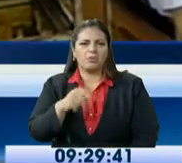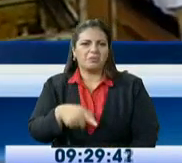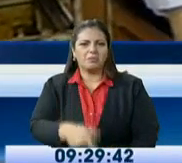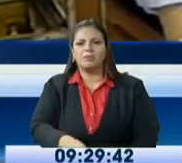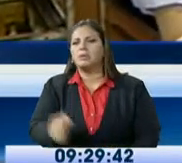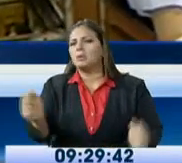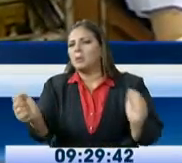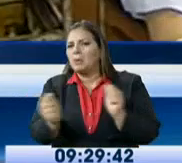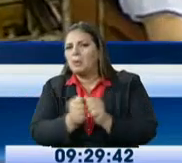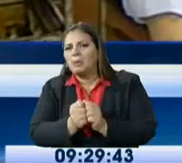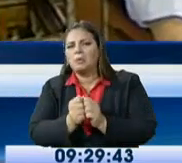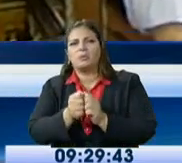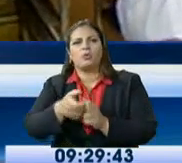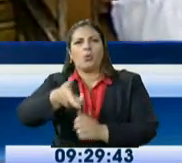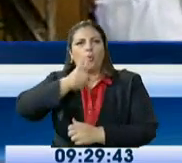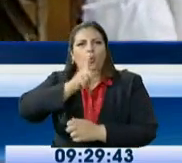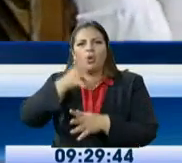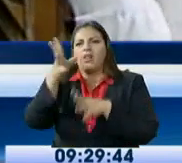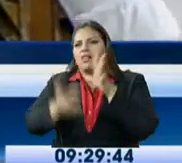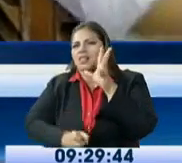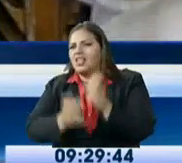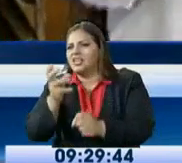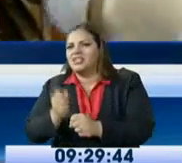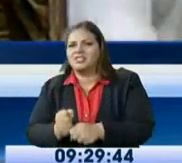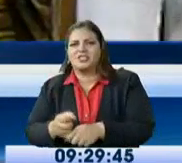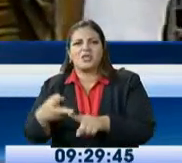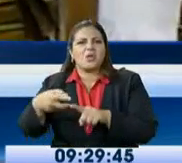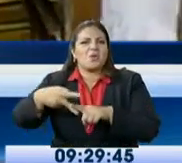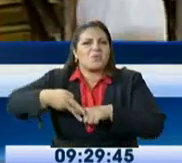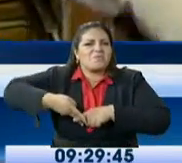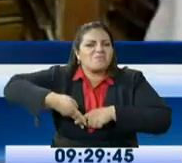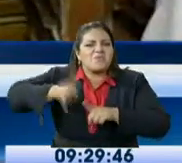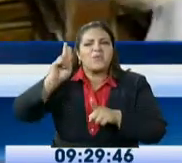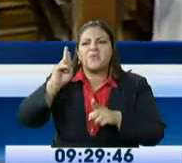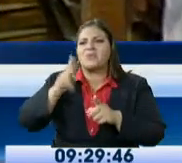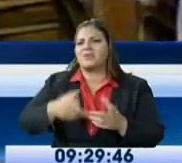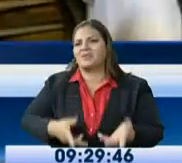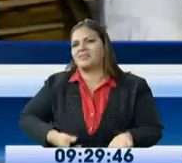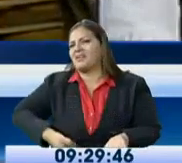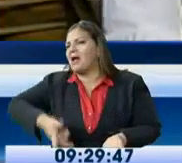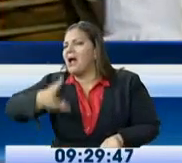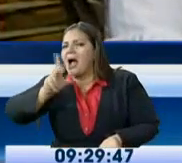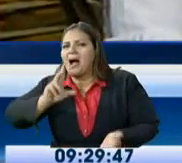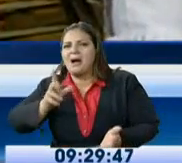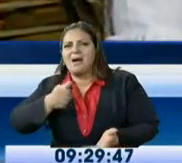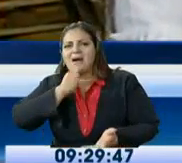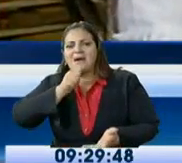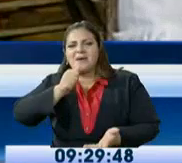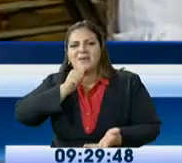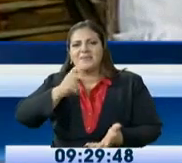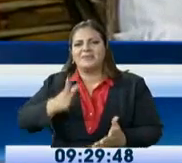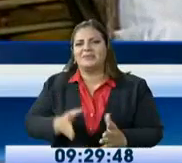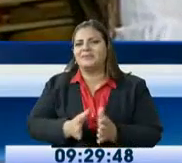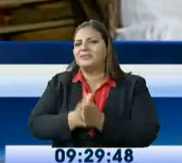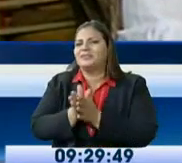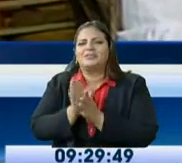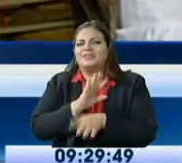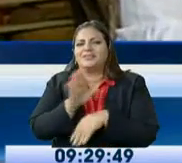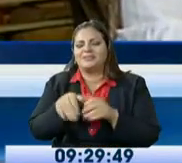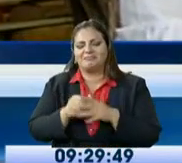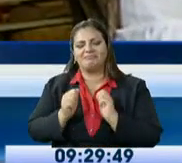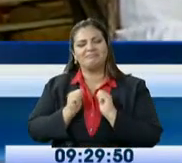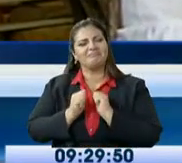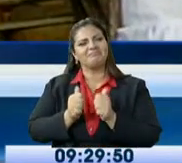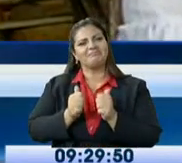con chocolate, con café con leche, con café puro, con lo que sea. Con agua, con sí, lo que quiera. Con agua, con lo que sea, siempre viene bien. Siempre viene